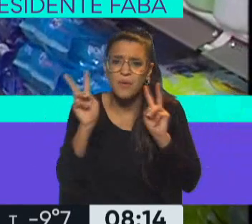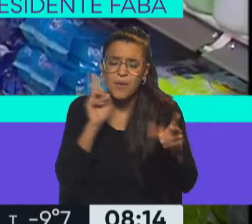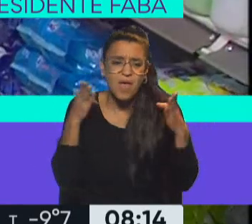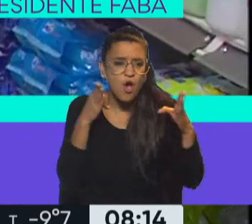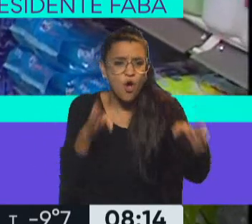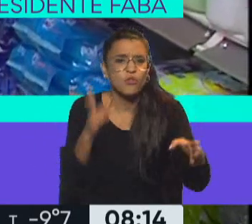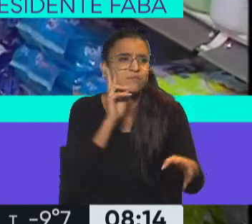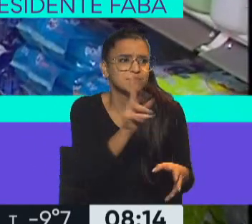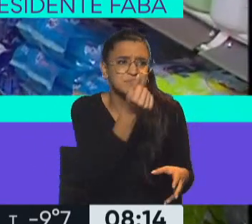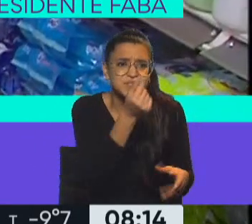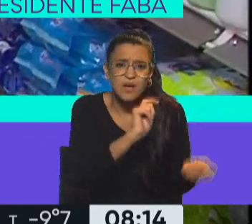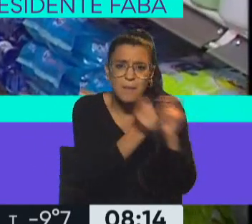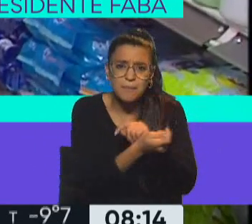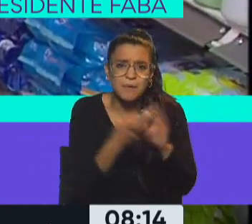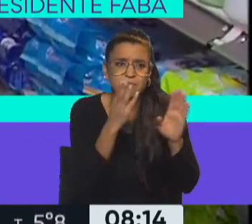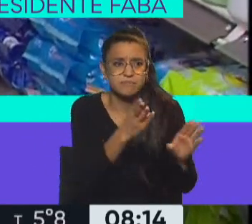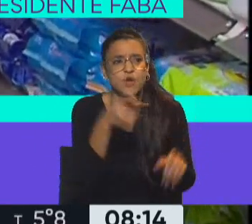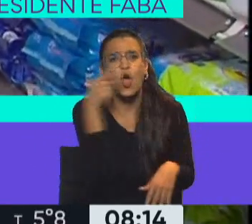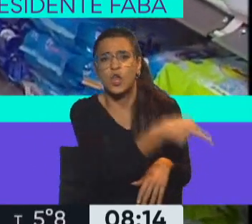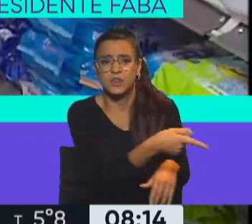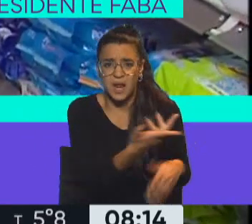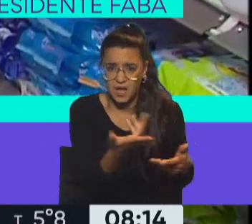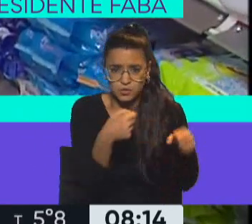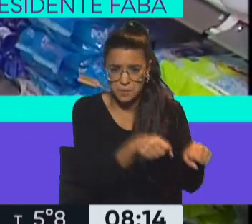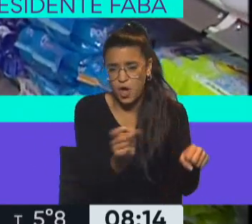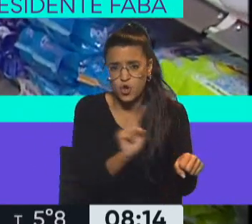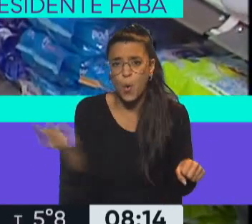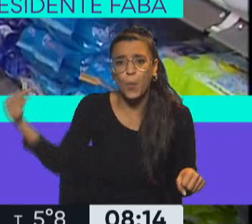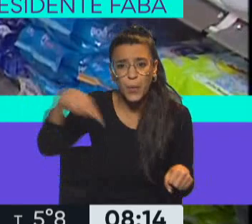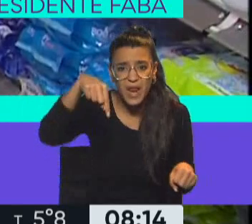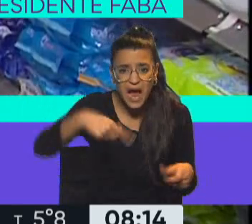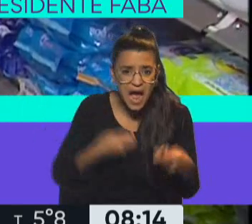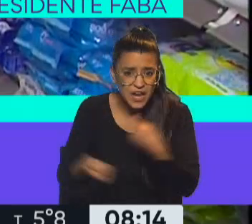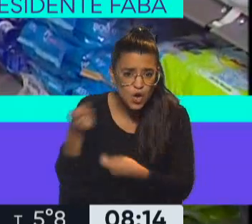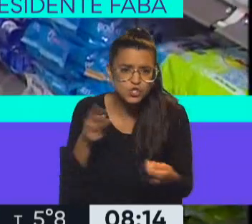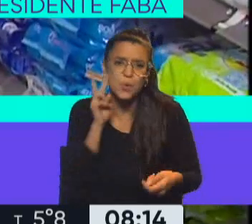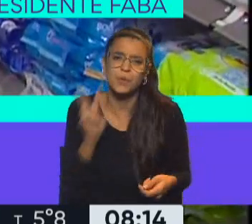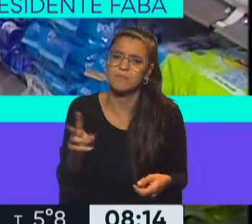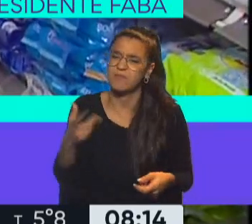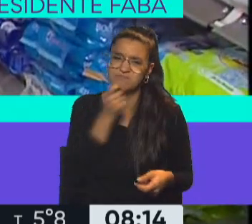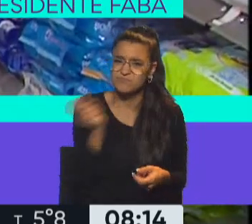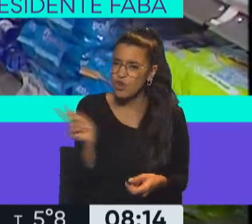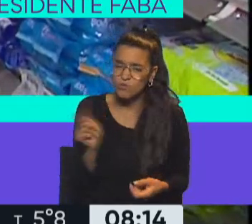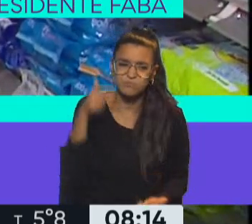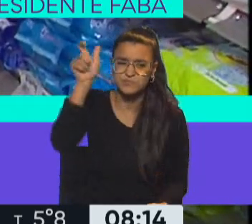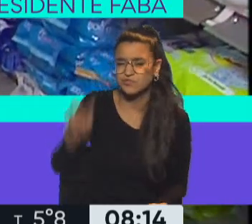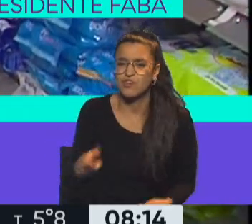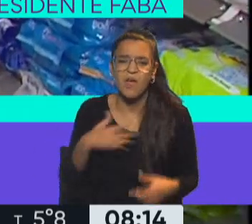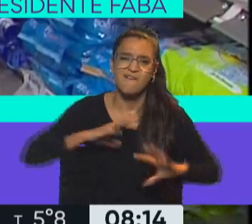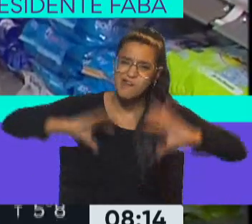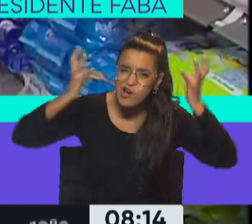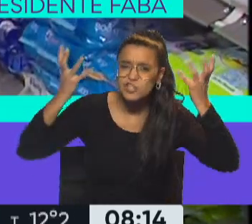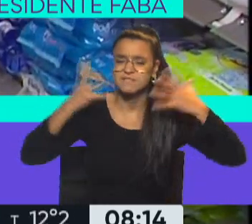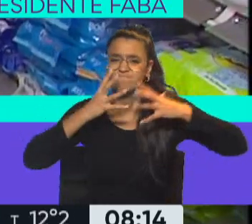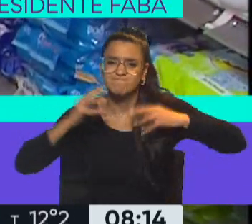góndola en cambio el precio con la gándará no se la gana pero cuando vienen a nuestros negocios vemos la disconformidad del cliente vemos la bronca